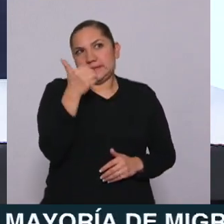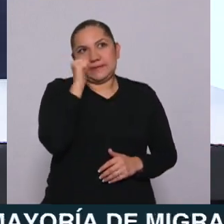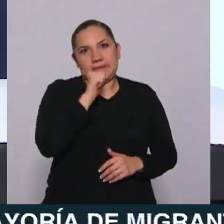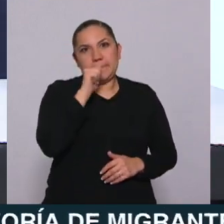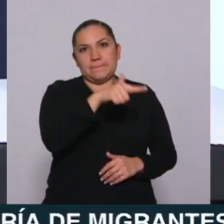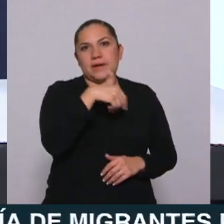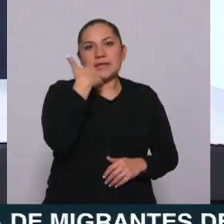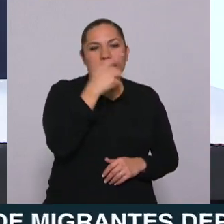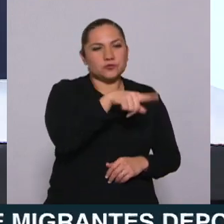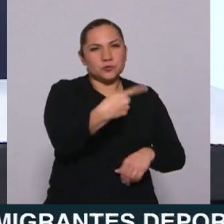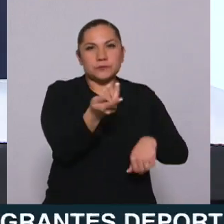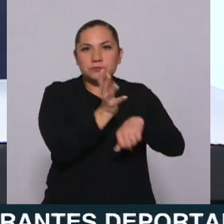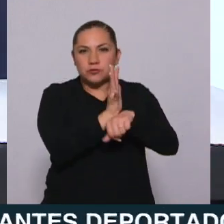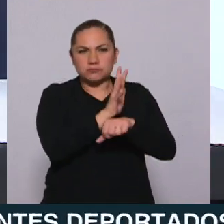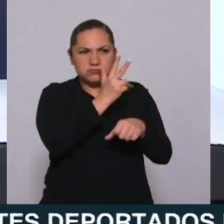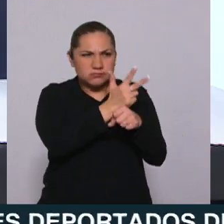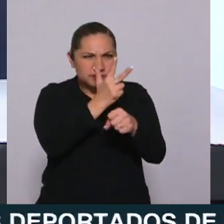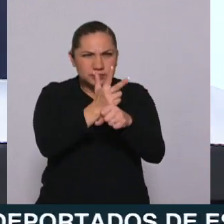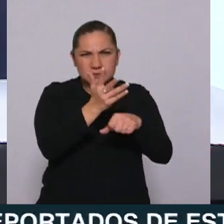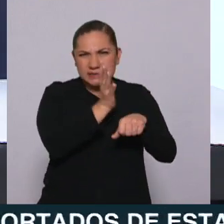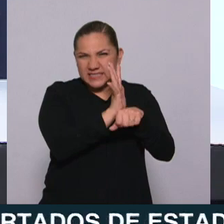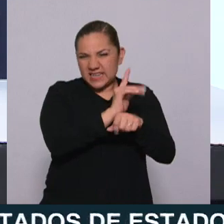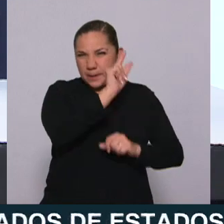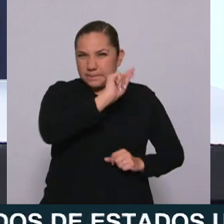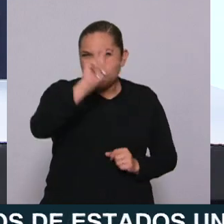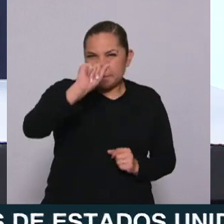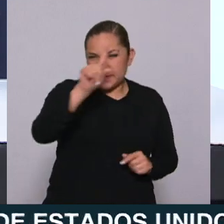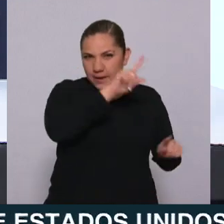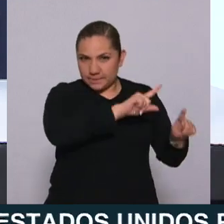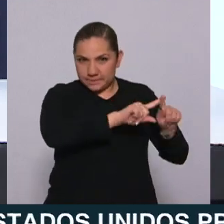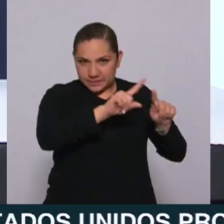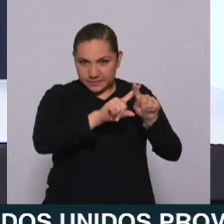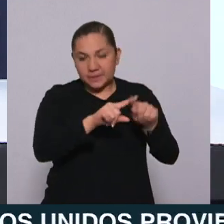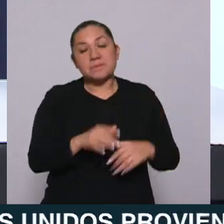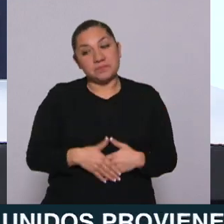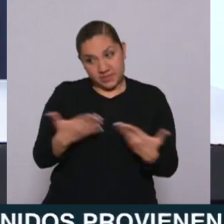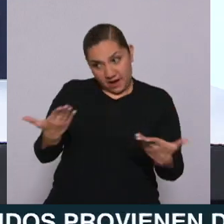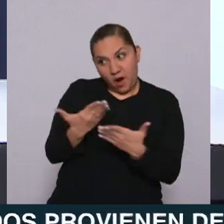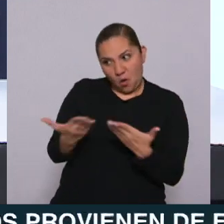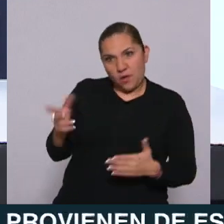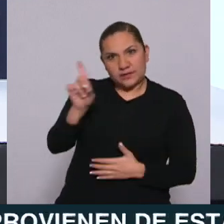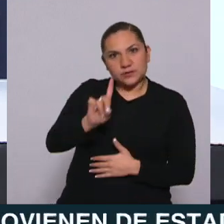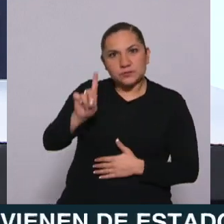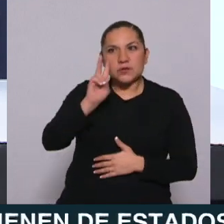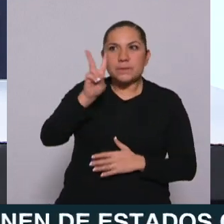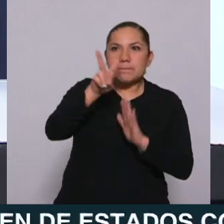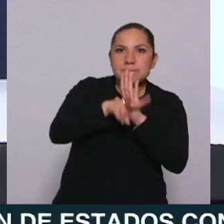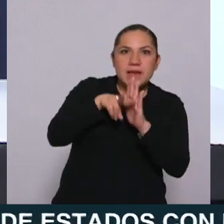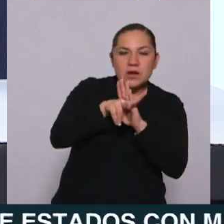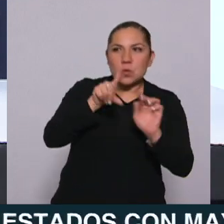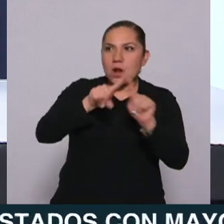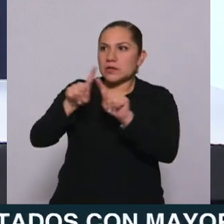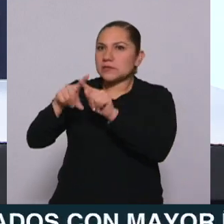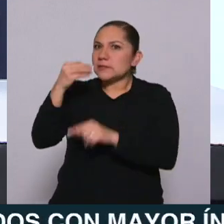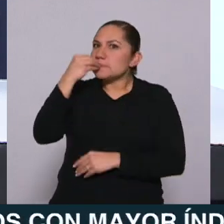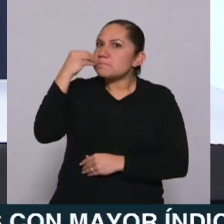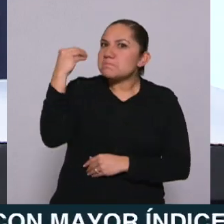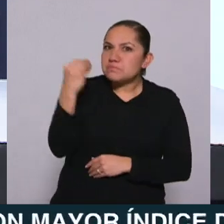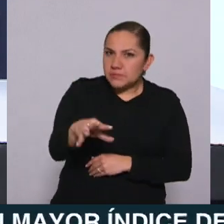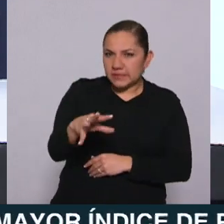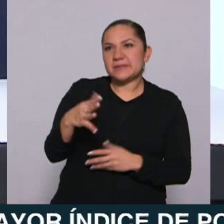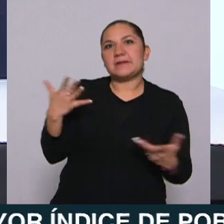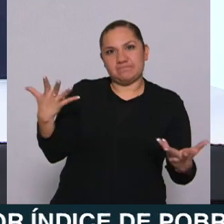los mexicanos sin duda que han dado la batalla y por supuesto este domingo no será la excepción. Y nos enlazamos con nuestros compañeros de